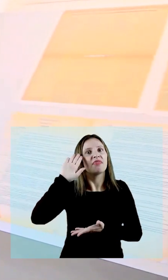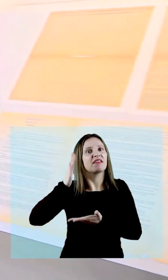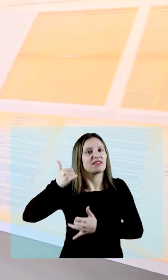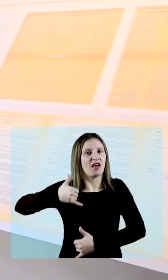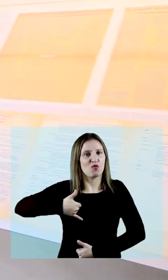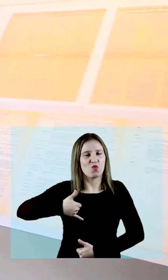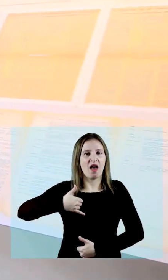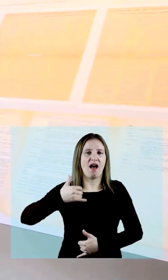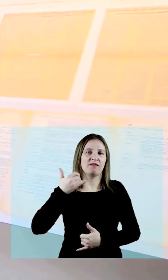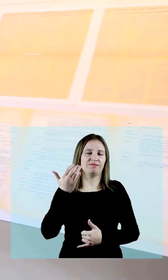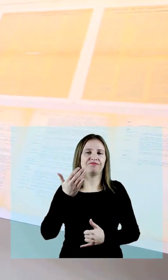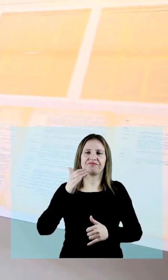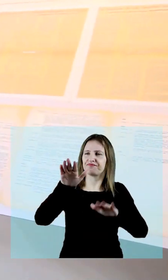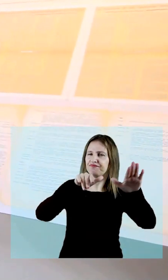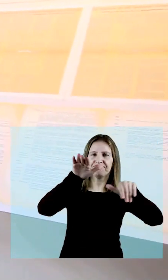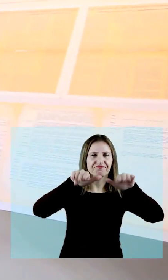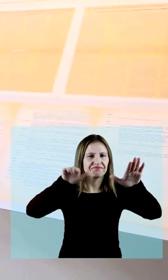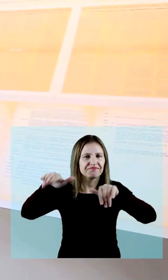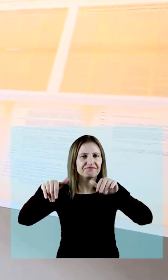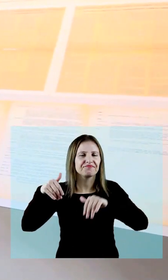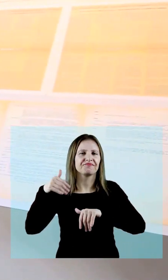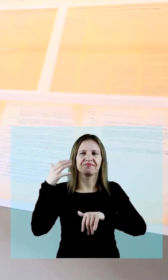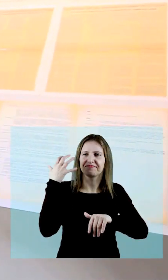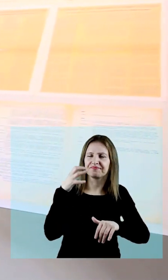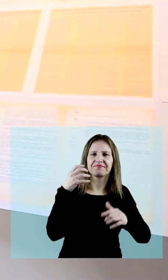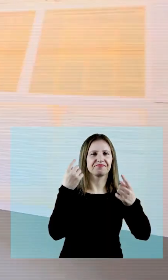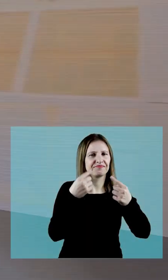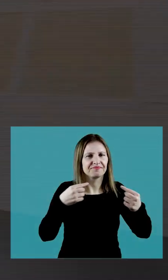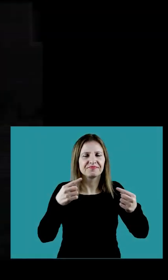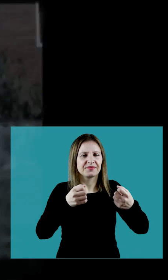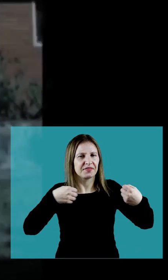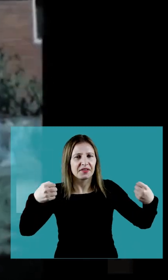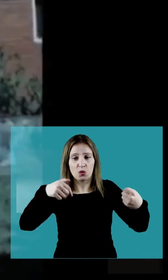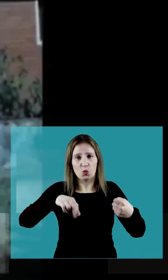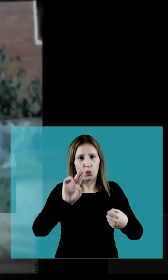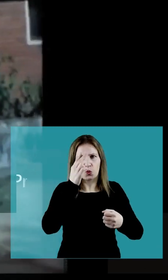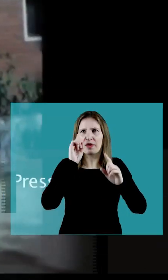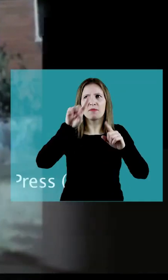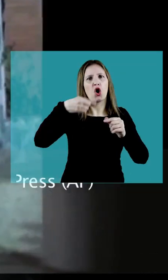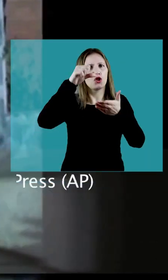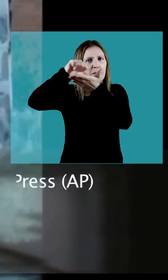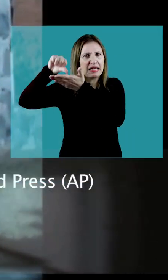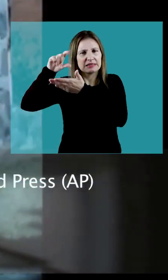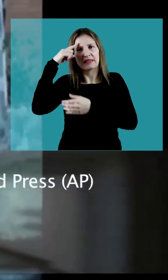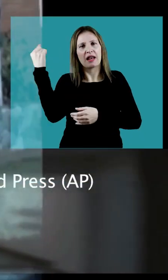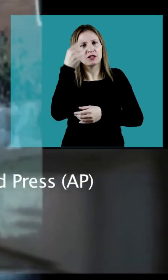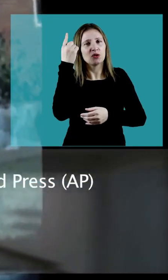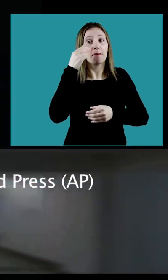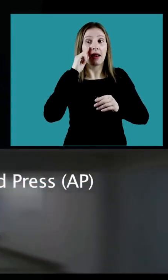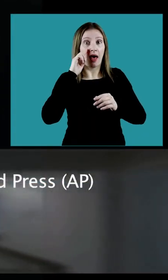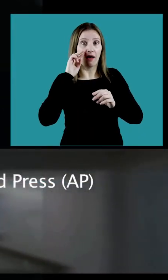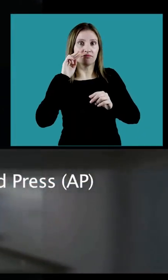la prensa, a los medios nacionales y a agencias de noticias internacionales para que presenciaran el momento en que